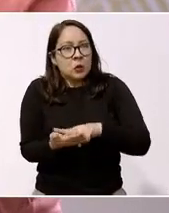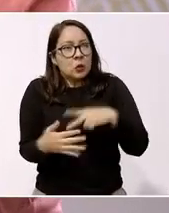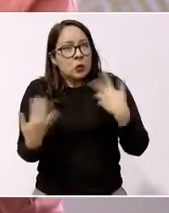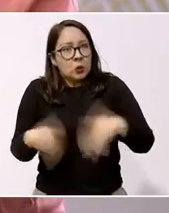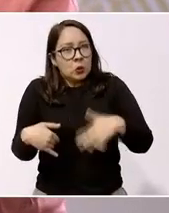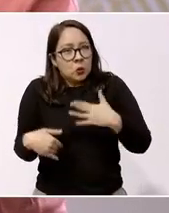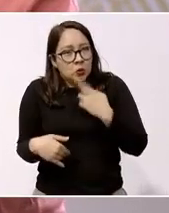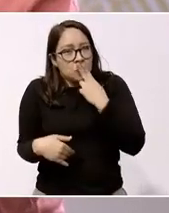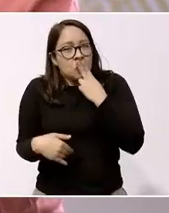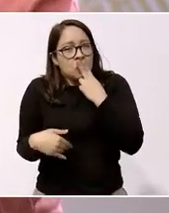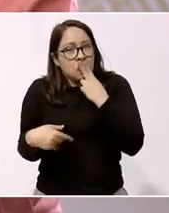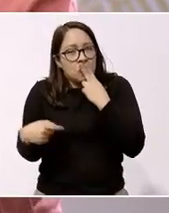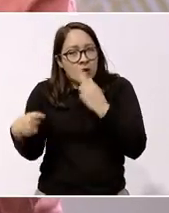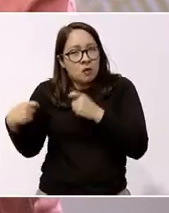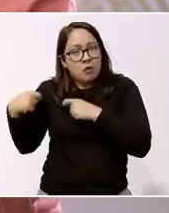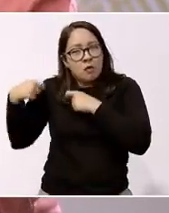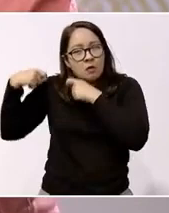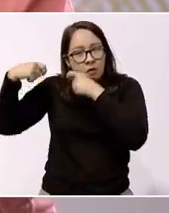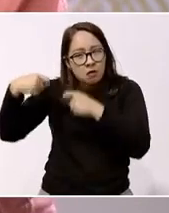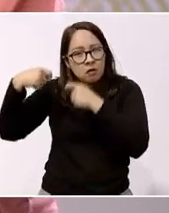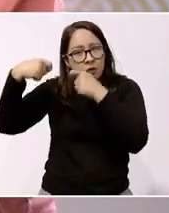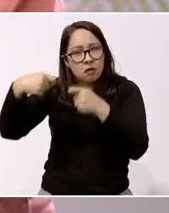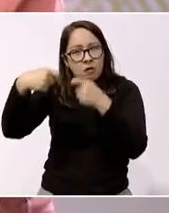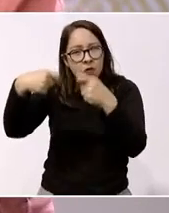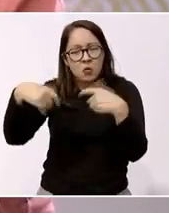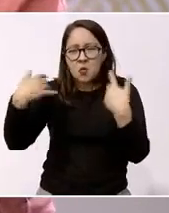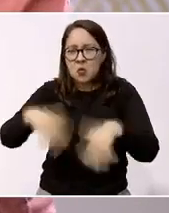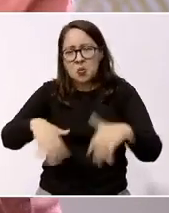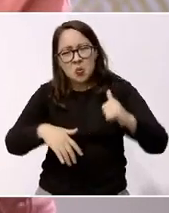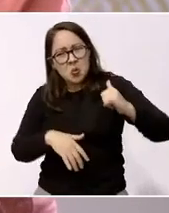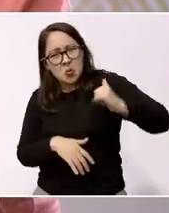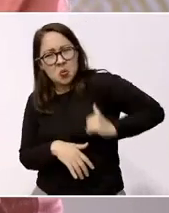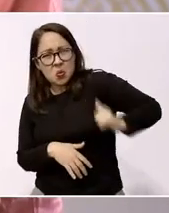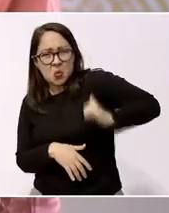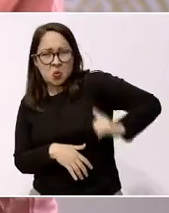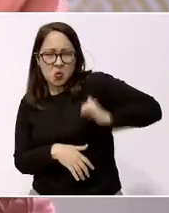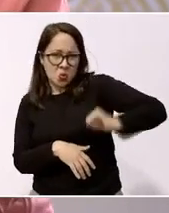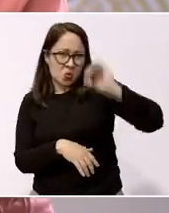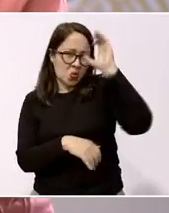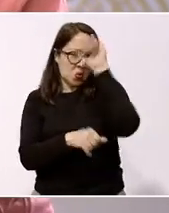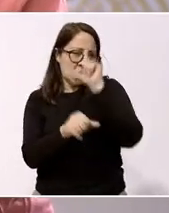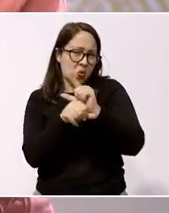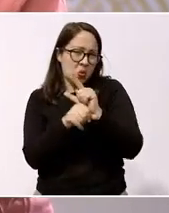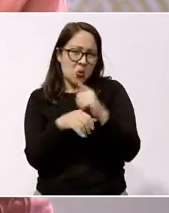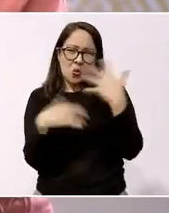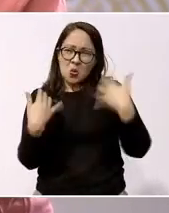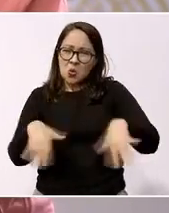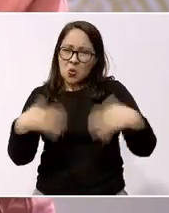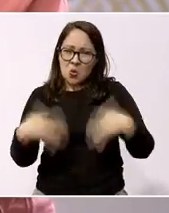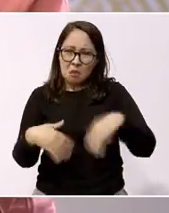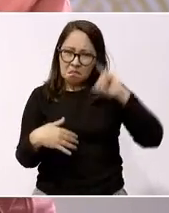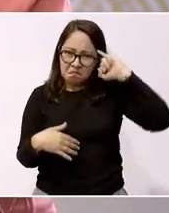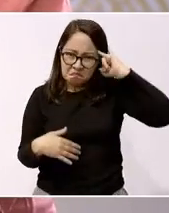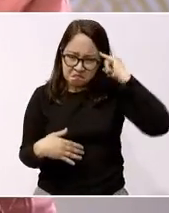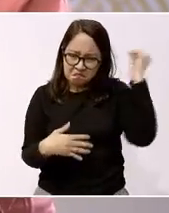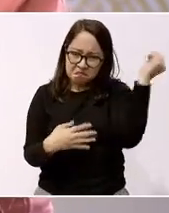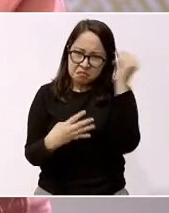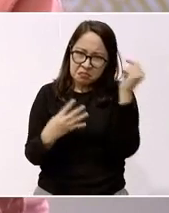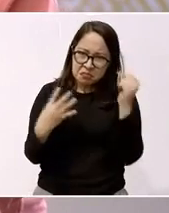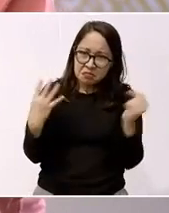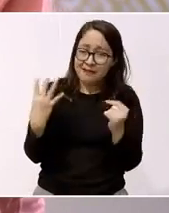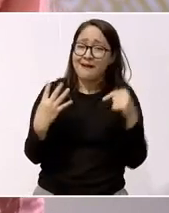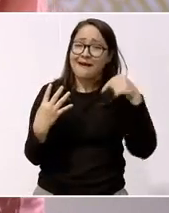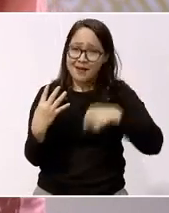tiempo atrás, que vienen de lejos, de las grandes civilizaciones que florecieron